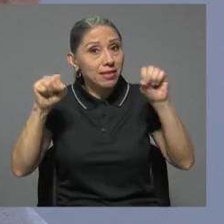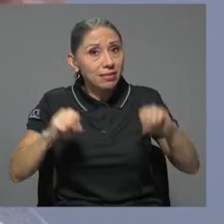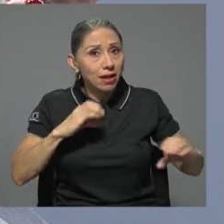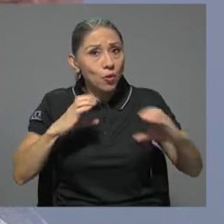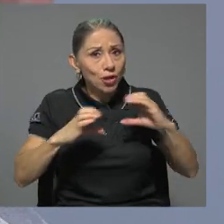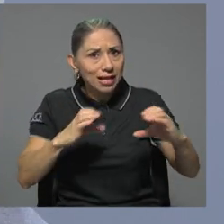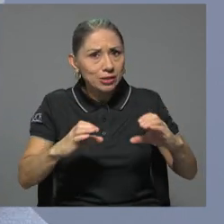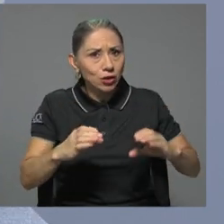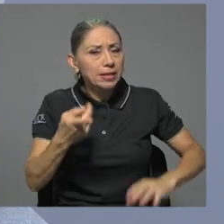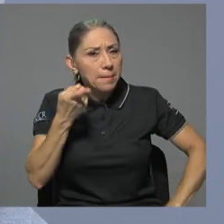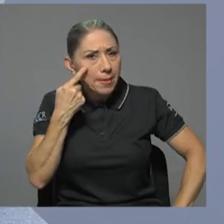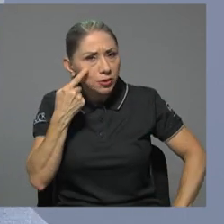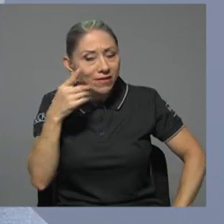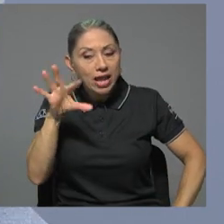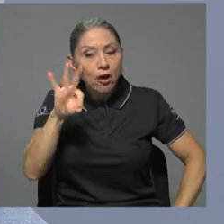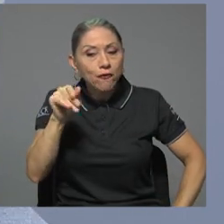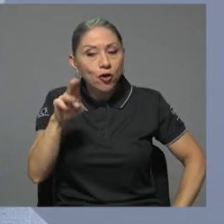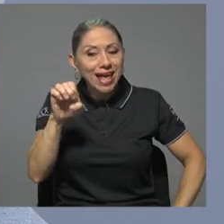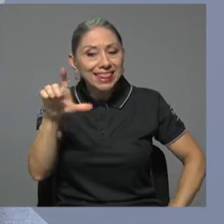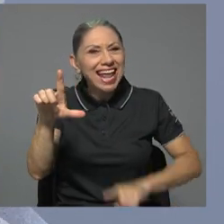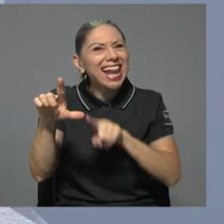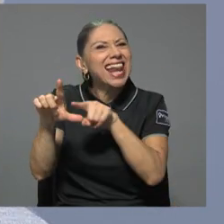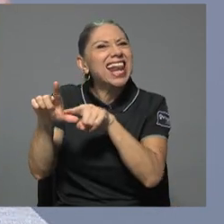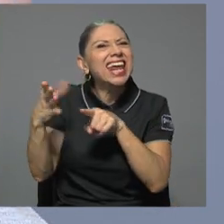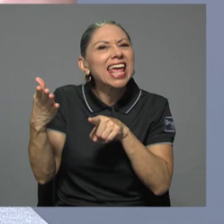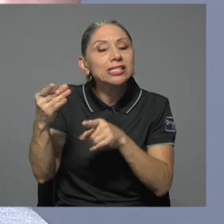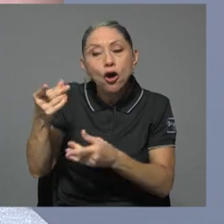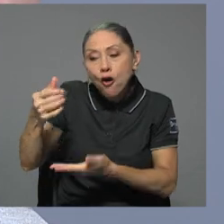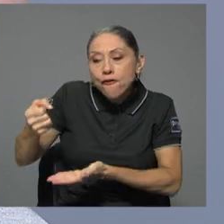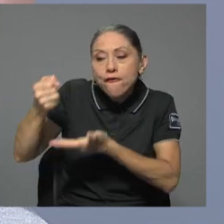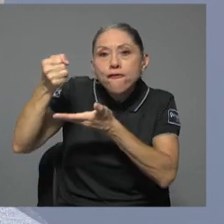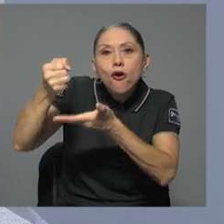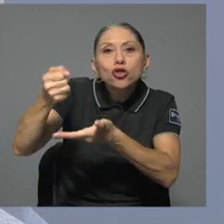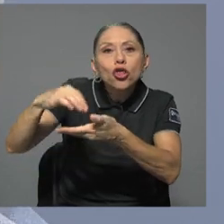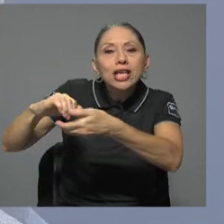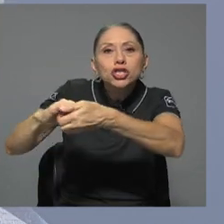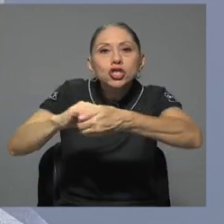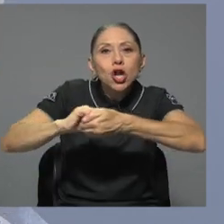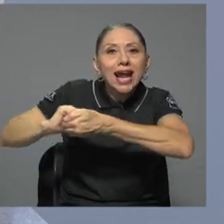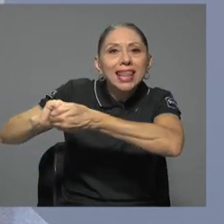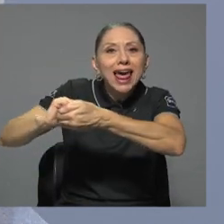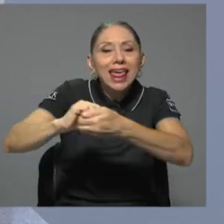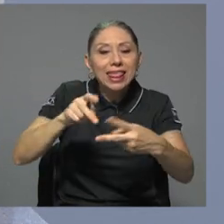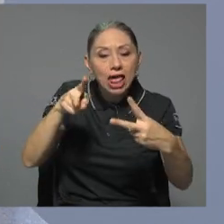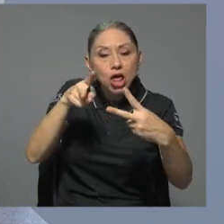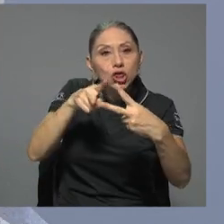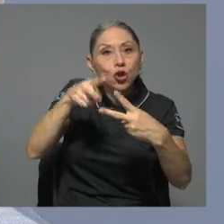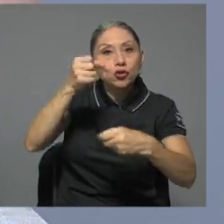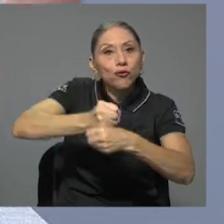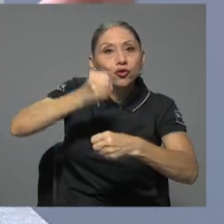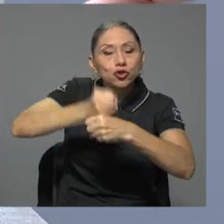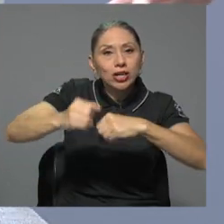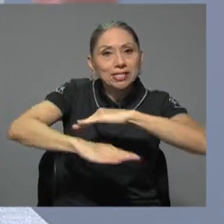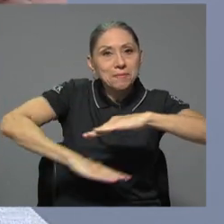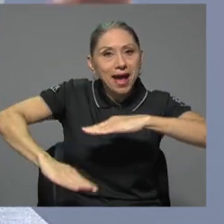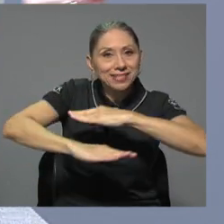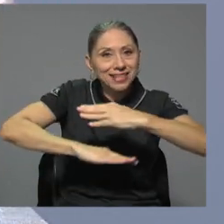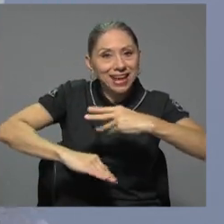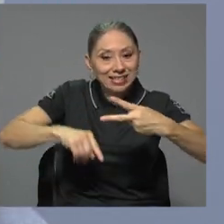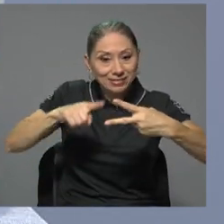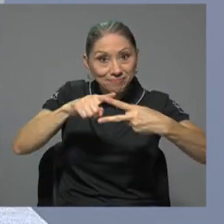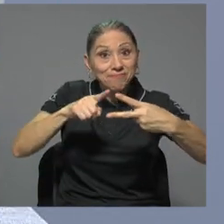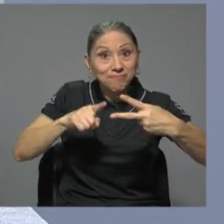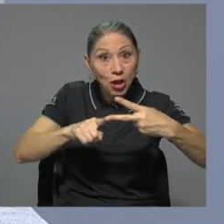vamos a ver conatel es un fondo de solidaridad que tiene dos funciones básicas que son fundamentales